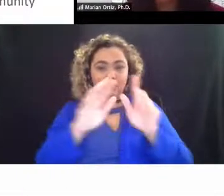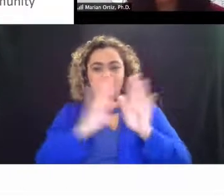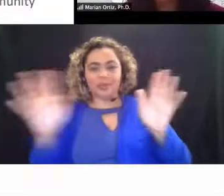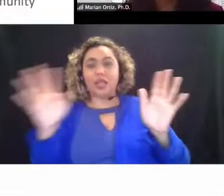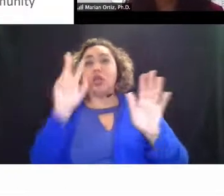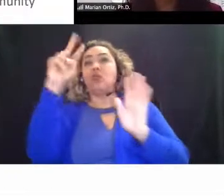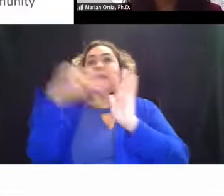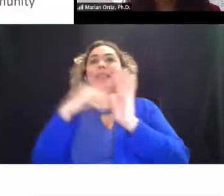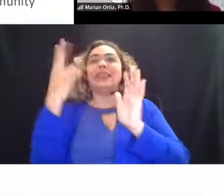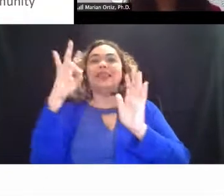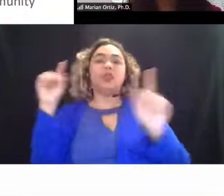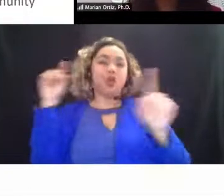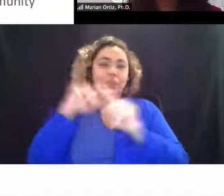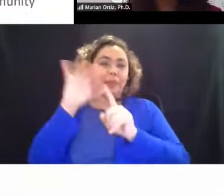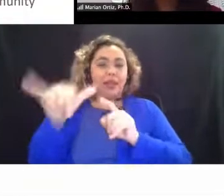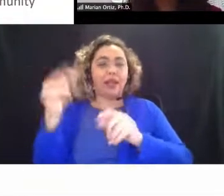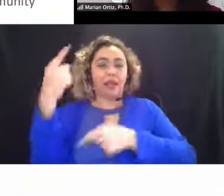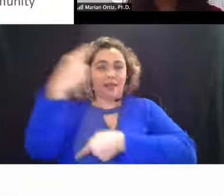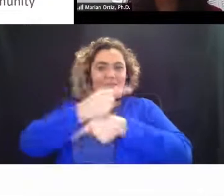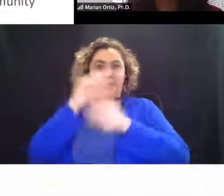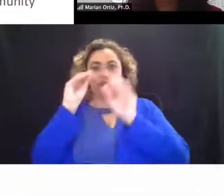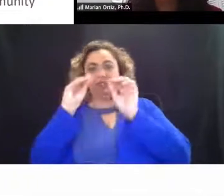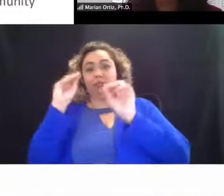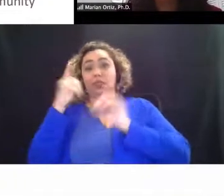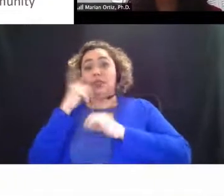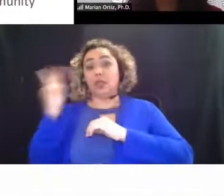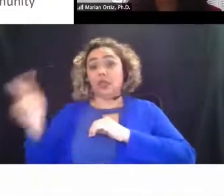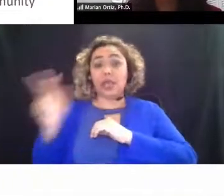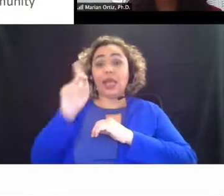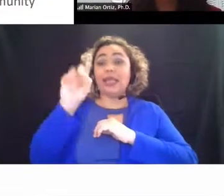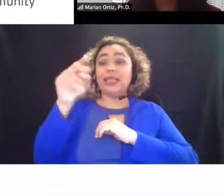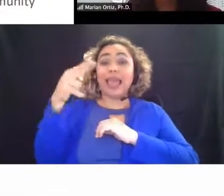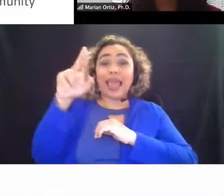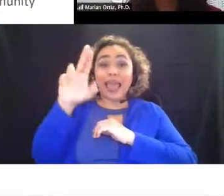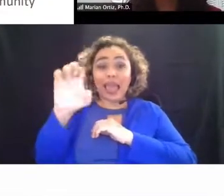2017. Pero tuvimos entonces dengue en el